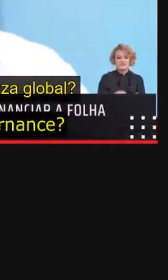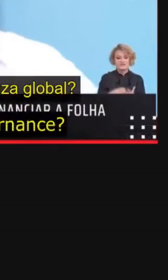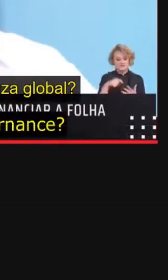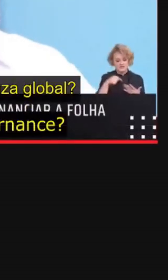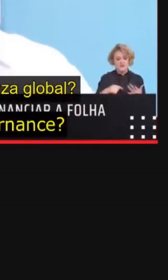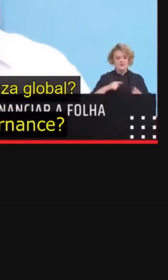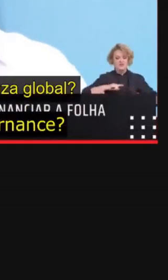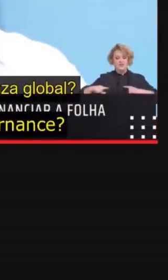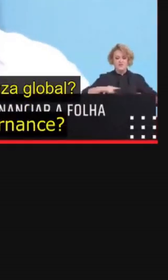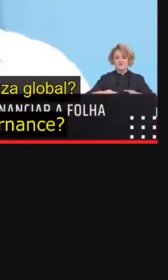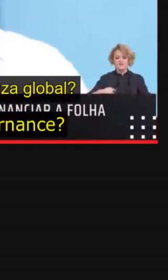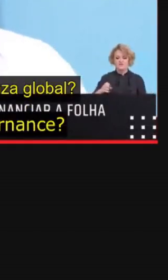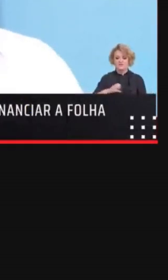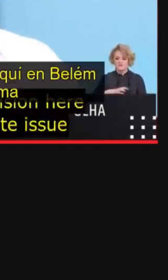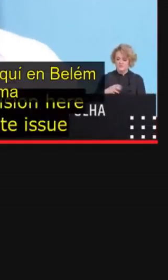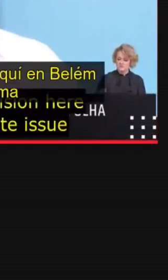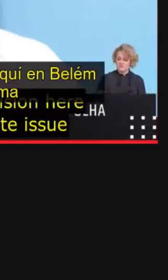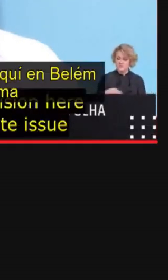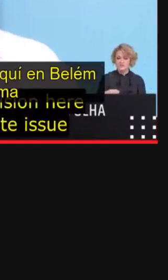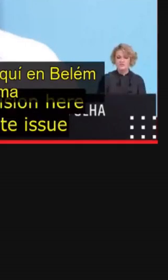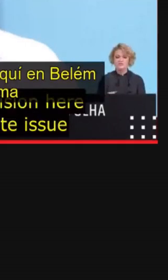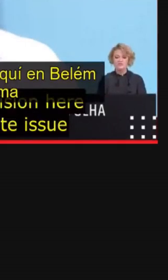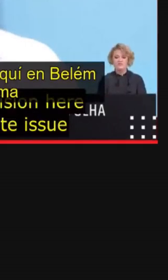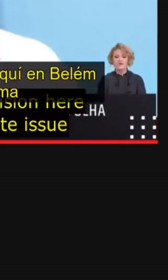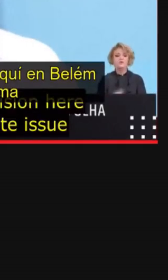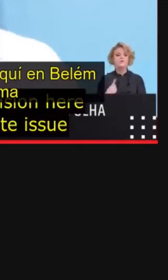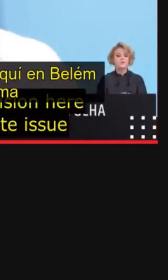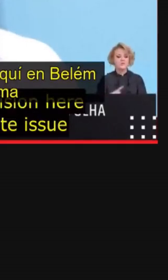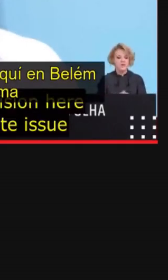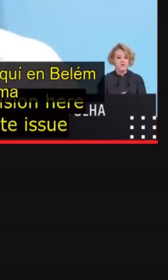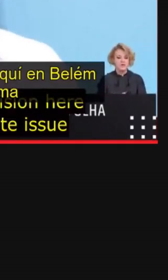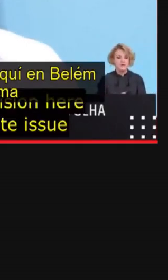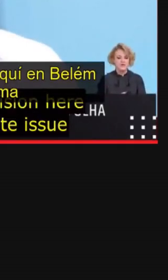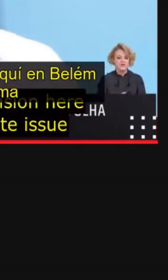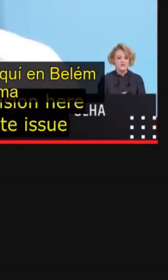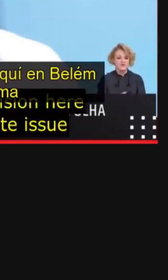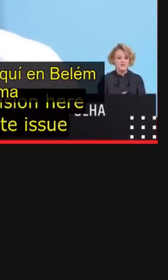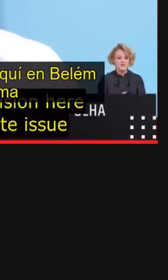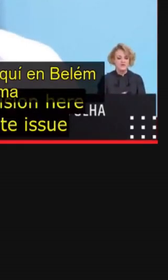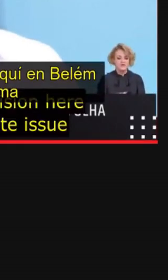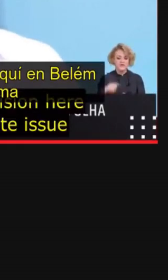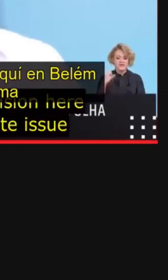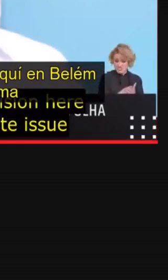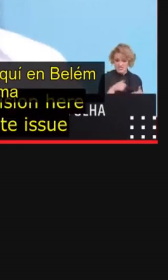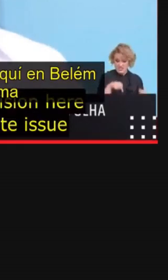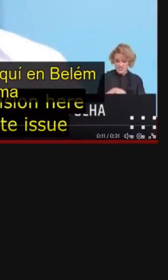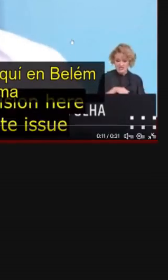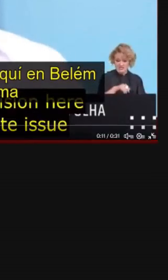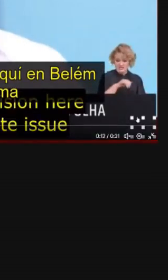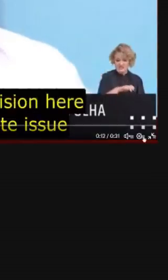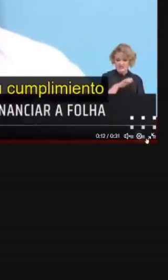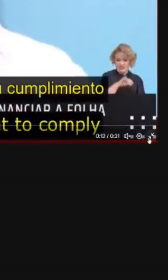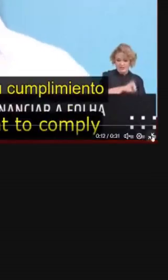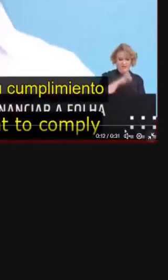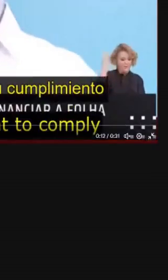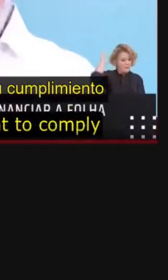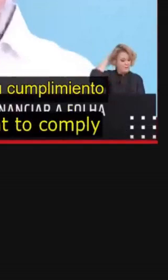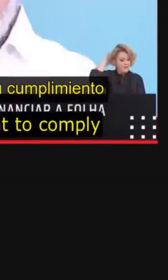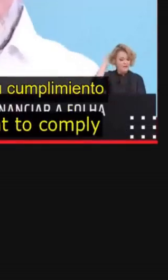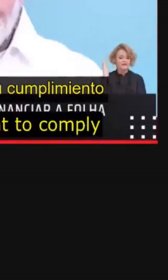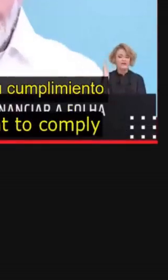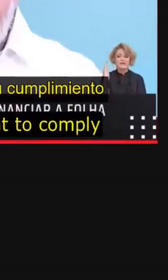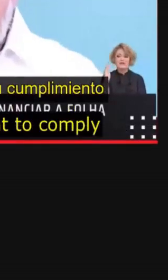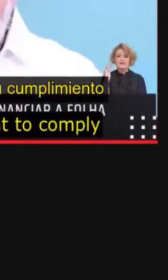lul propio Lula Silva está pidiendo un gobierno mundial Un gobierno mundial Para qué para hacer frente al cambio